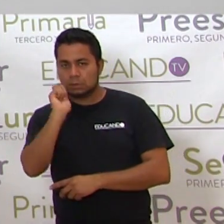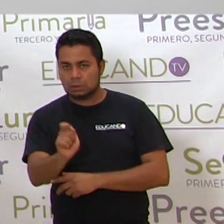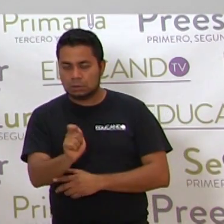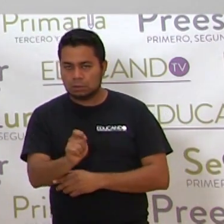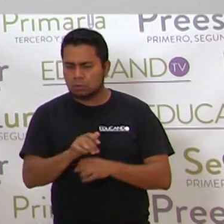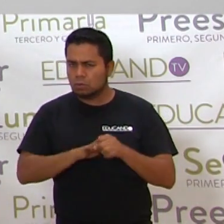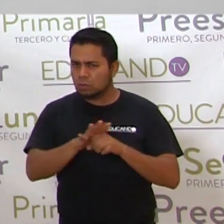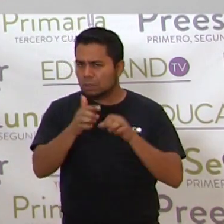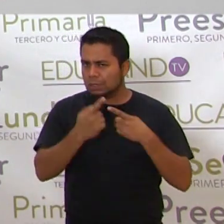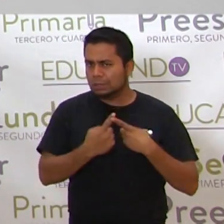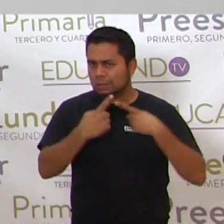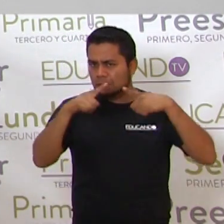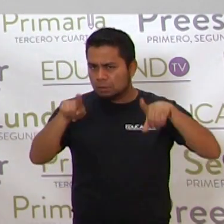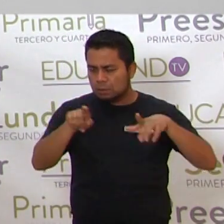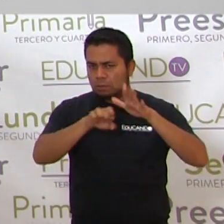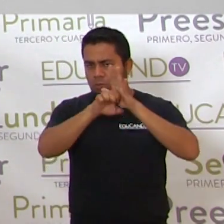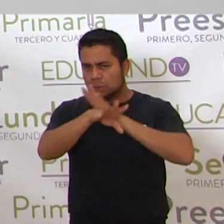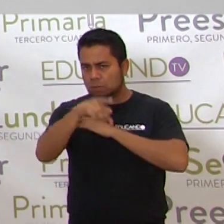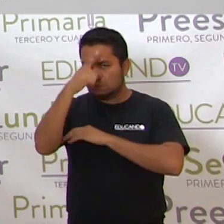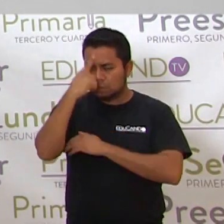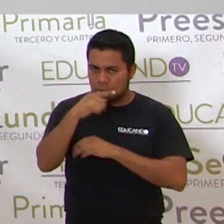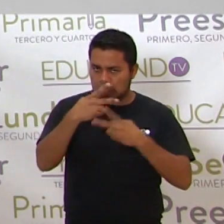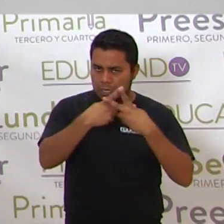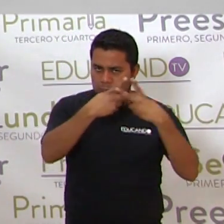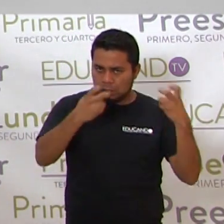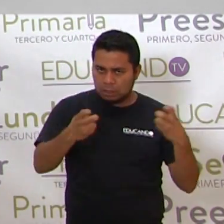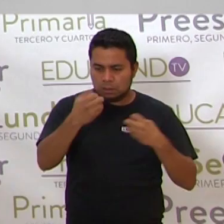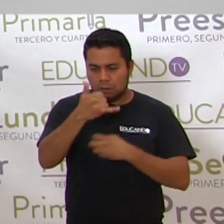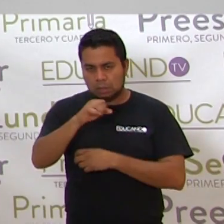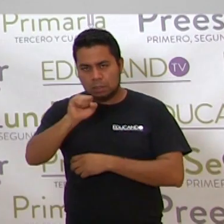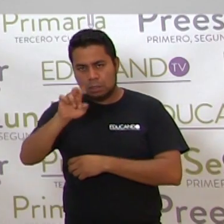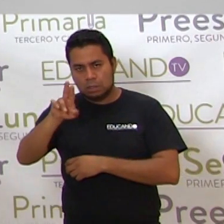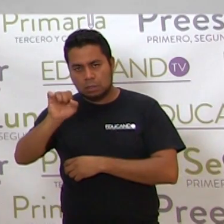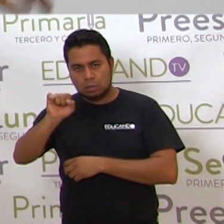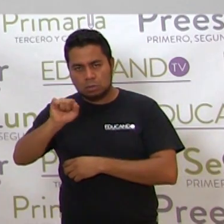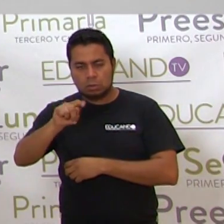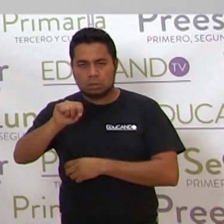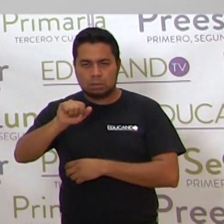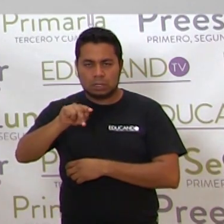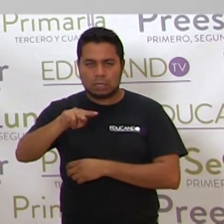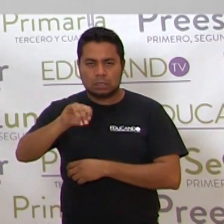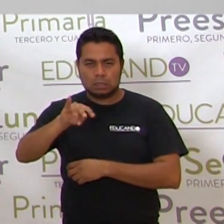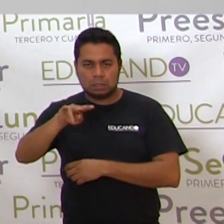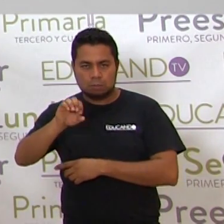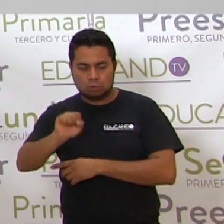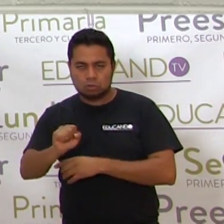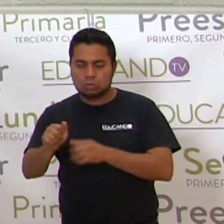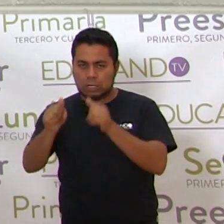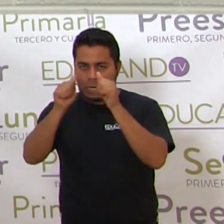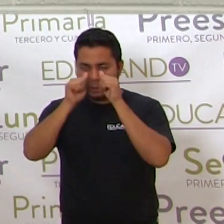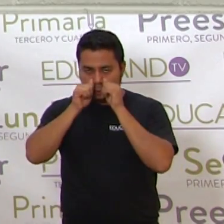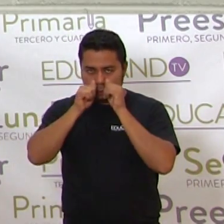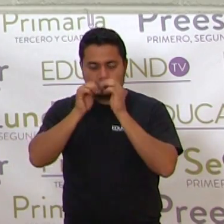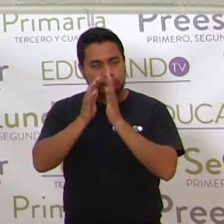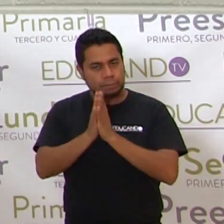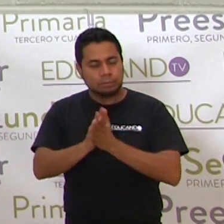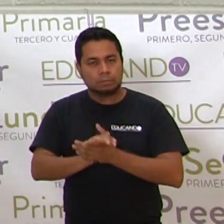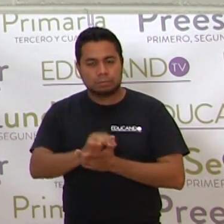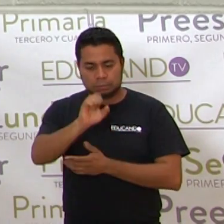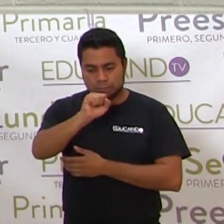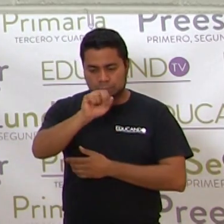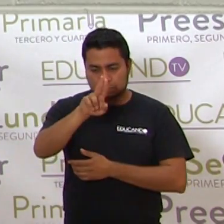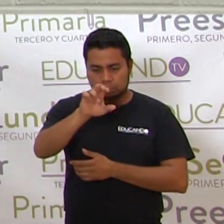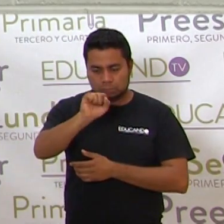¿Qué diferencia tenemos entre los adjetivos y los sustantivos? Mucha atención. Los sustantivos nos